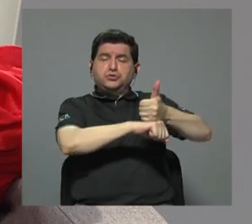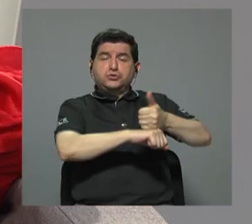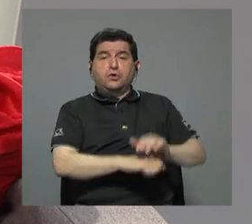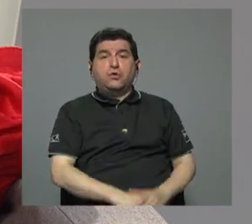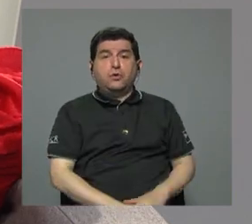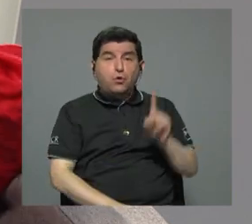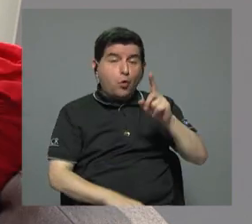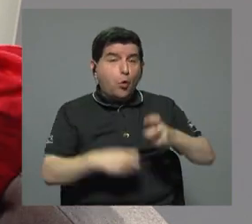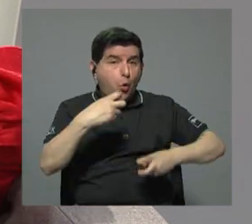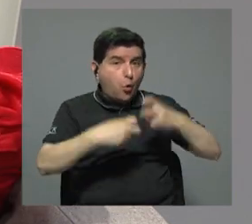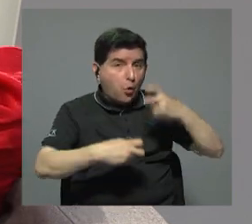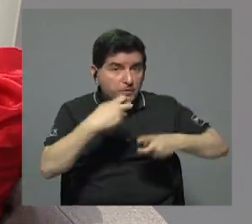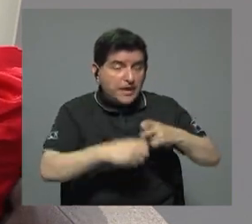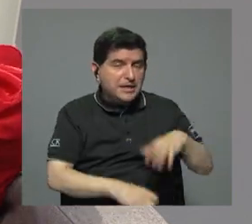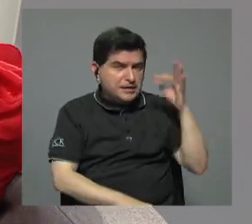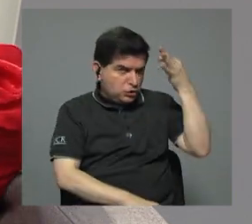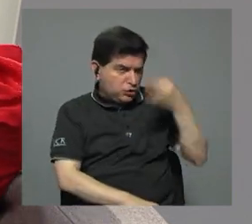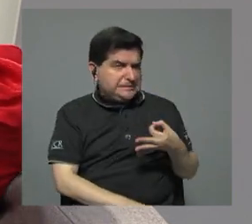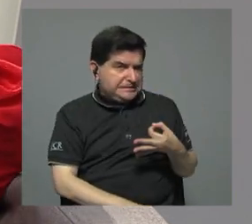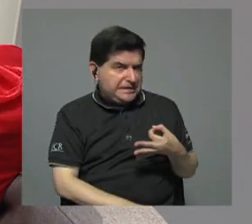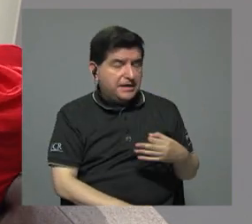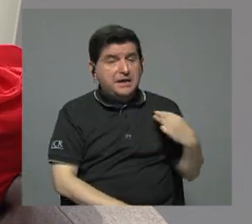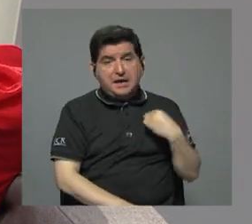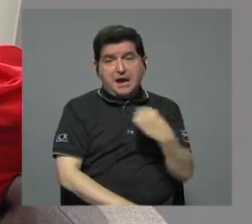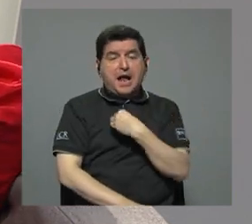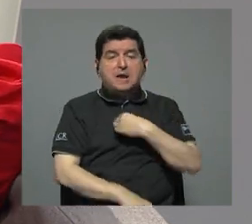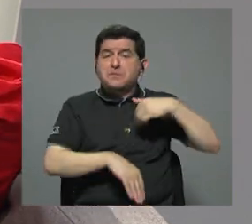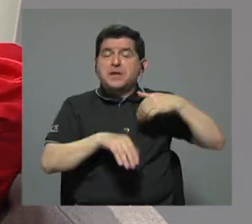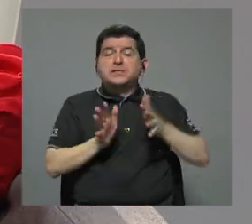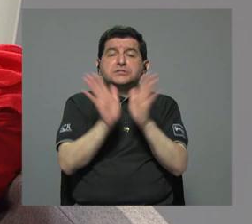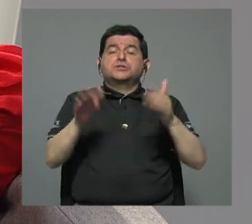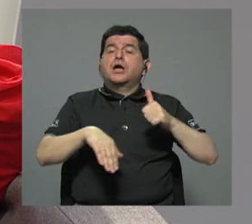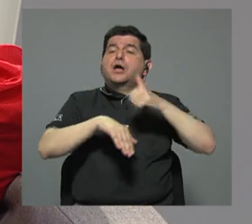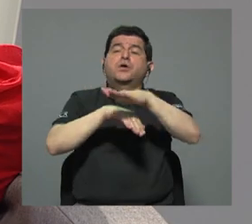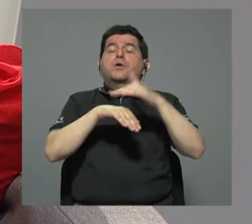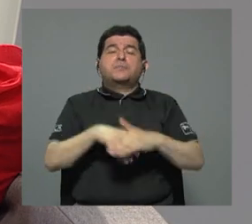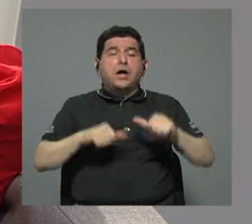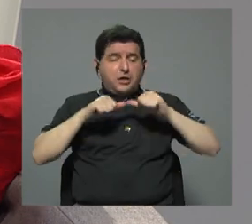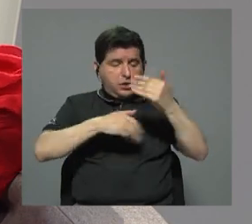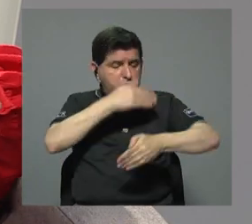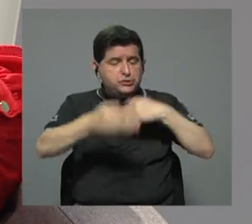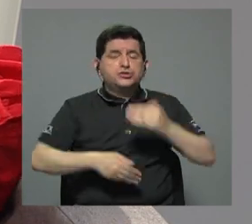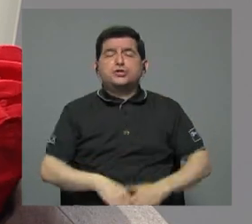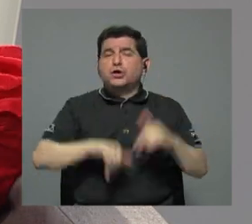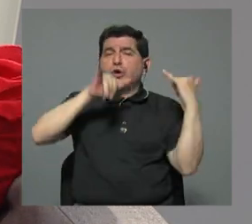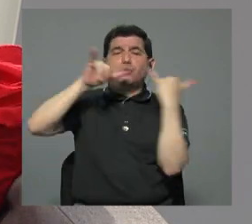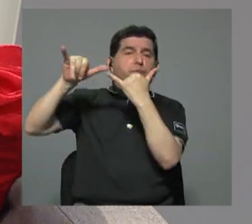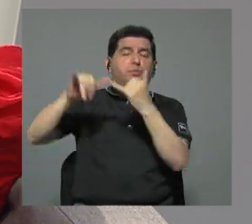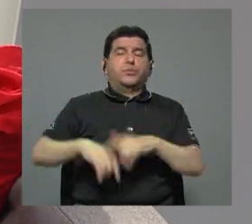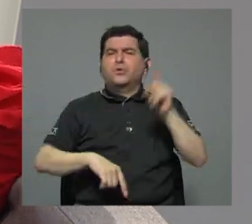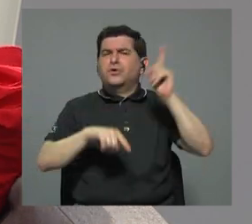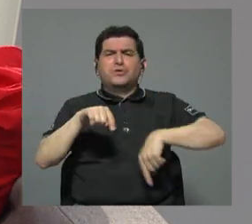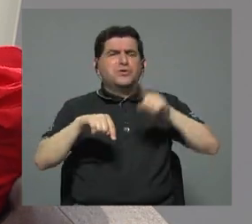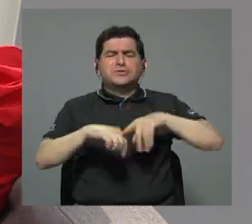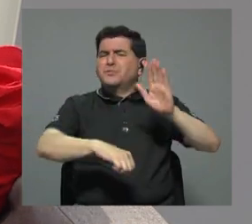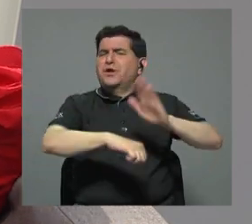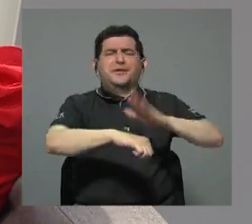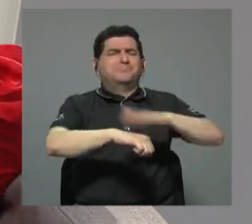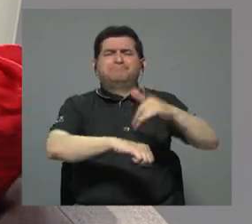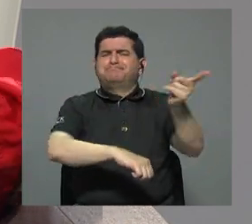un delito que se sospeche que existe al ministerio público puede hacerle seguimiento de esa acusación no se puede vivir con la alcahuetería